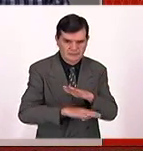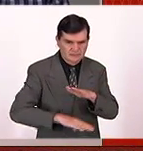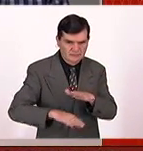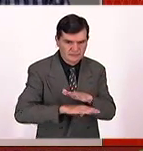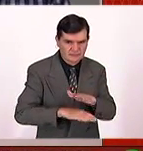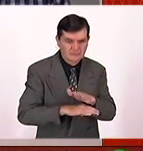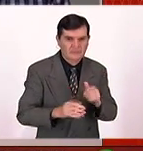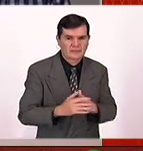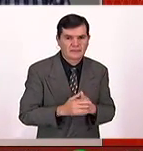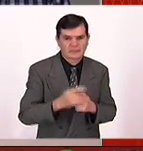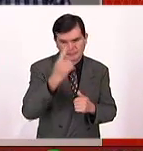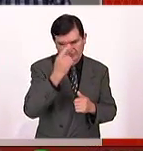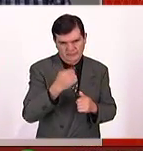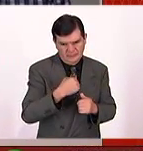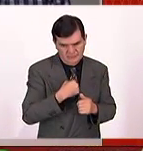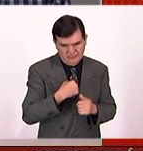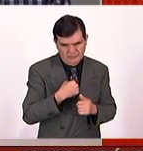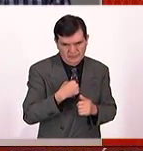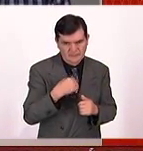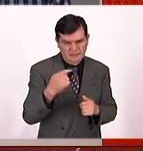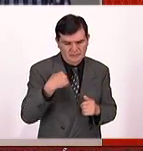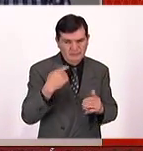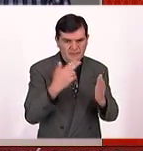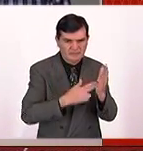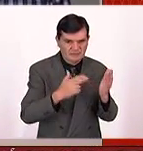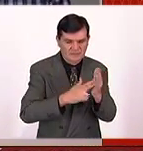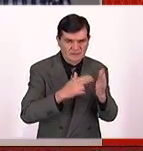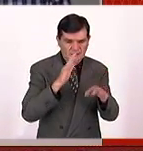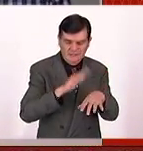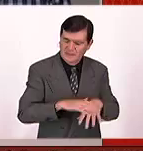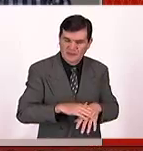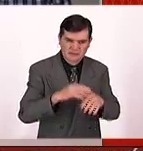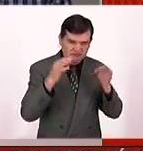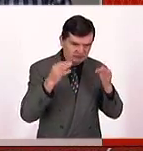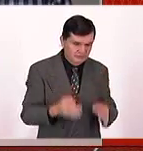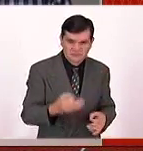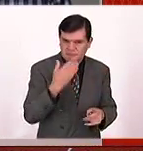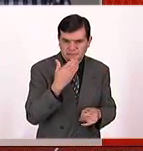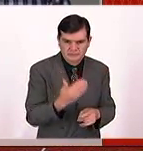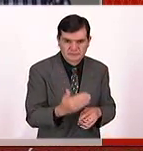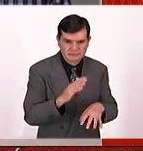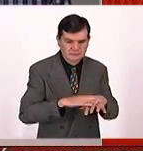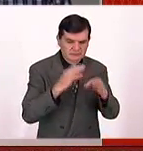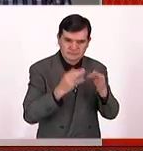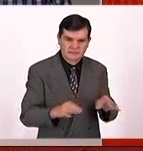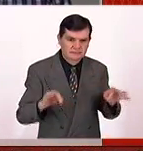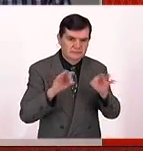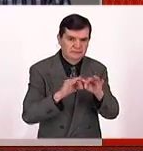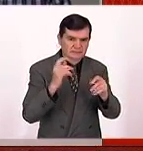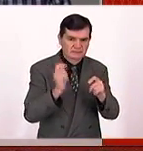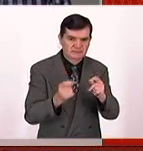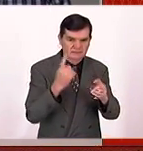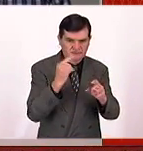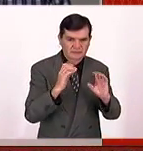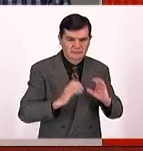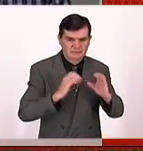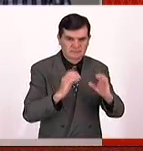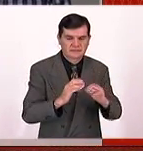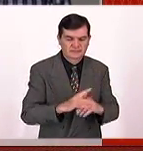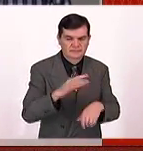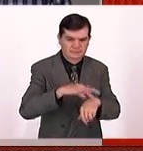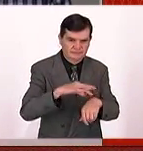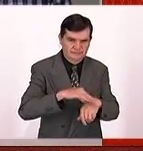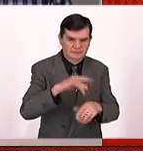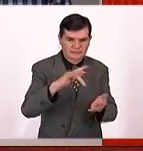¿no? Entonces, para mí es la herramienta mucho más efectiva y más importante en términos de conservación. Doctor